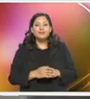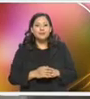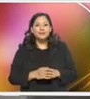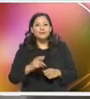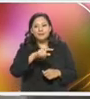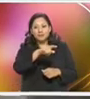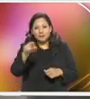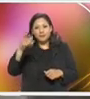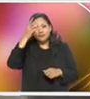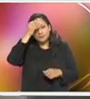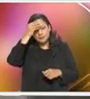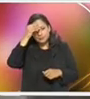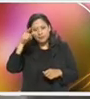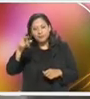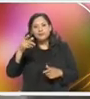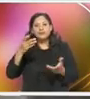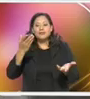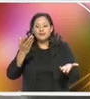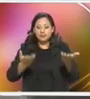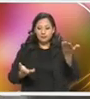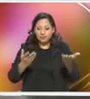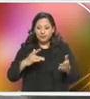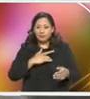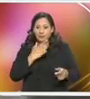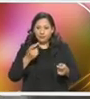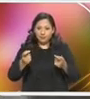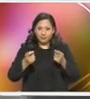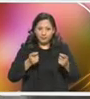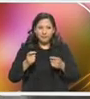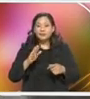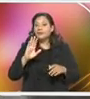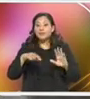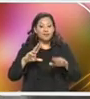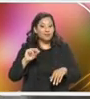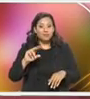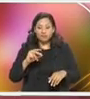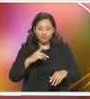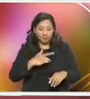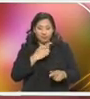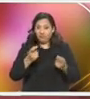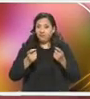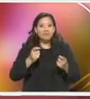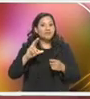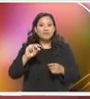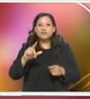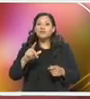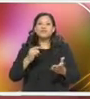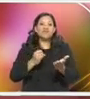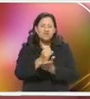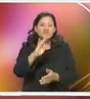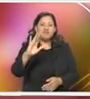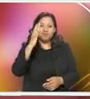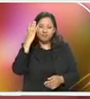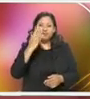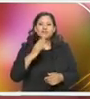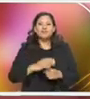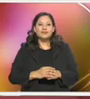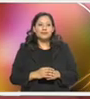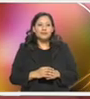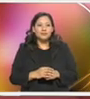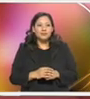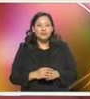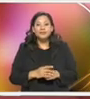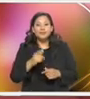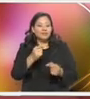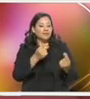apenas están aprendiendo a moderar sus emociones. Es más, ni siquiera las moderan, son muchas veces muy impulsivos, Sí. ¿no? Y se